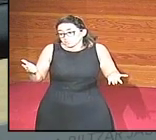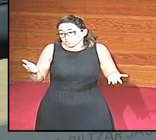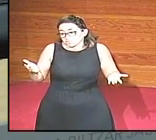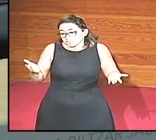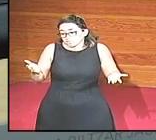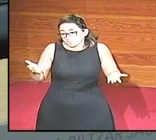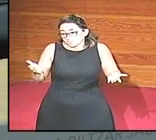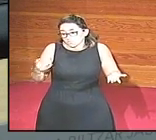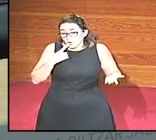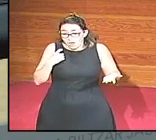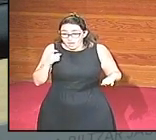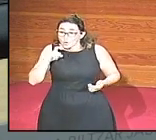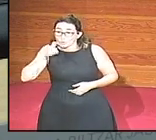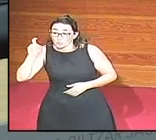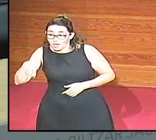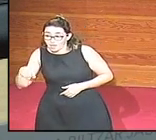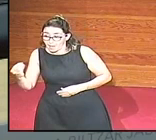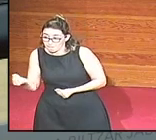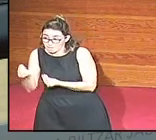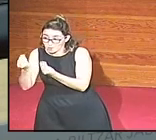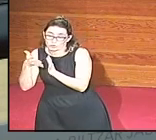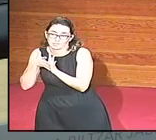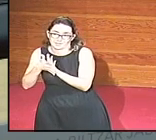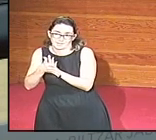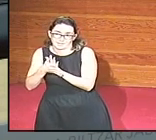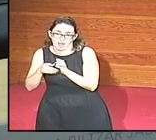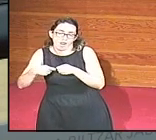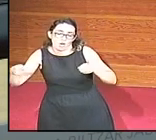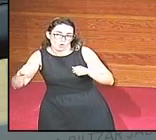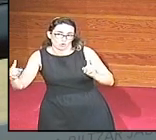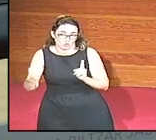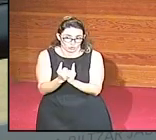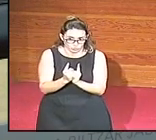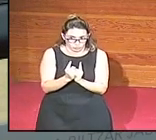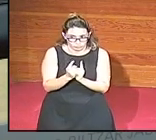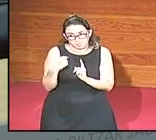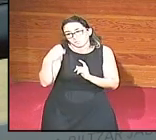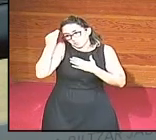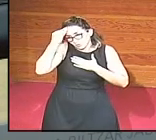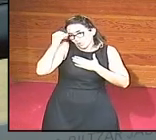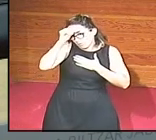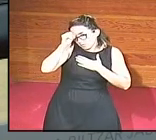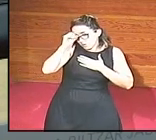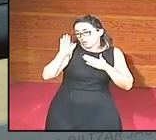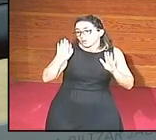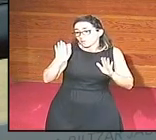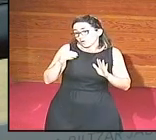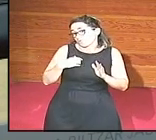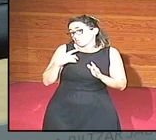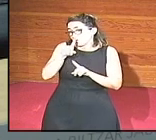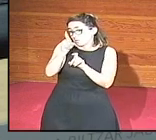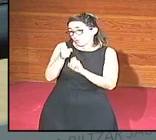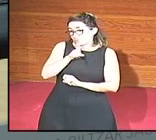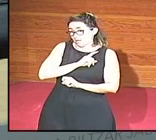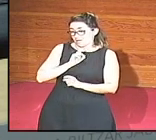cuanto mejor les vaya a los ucranianos, más corta va a ser. Esta es mi opinión. Pero aún así, y respondiendo a tu pregunta